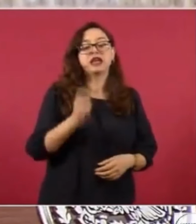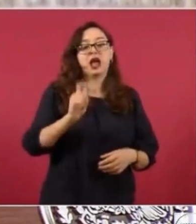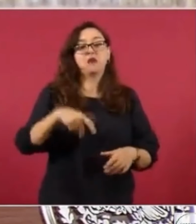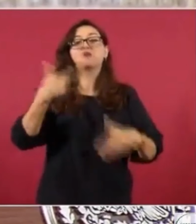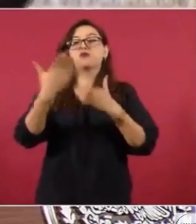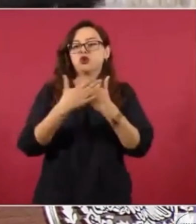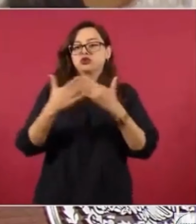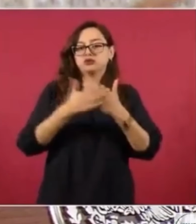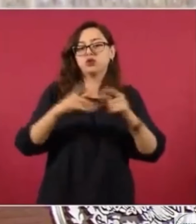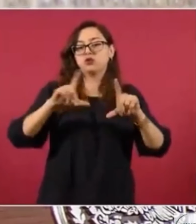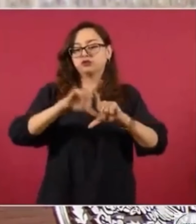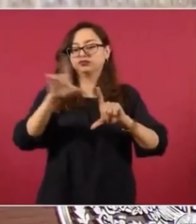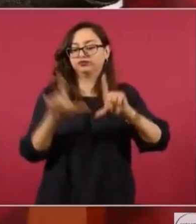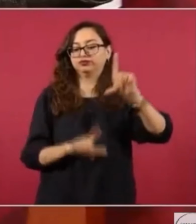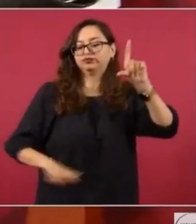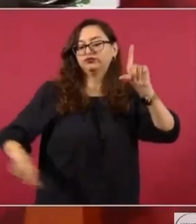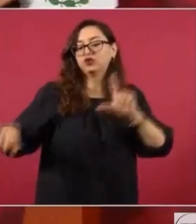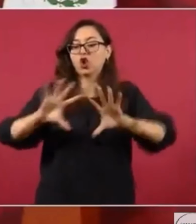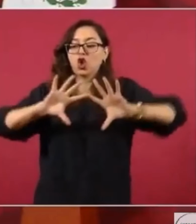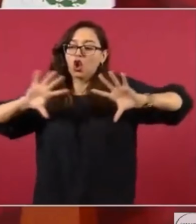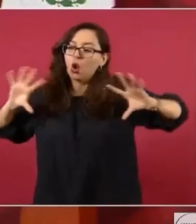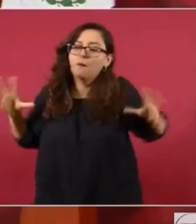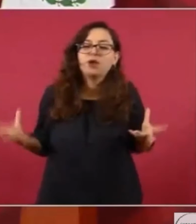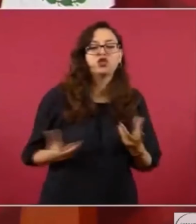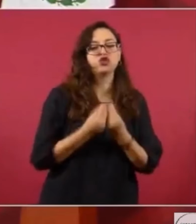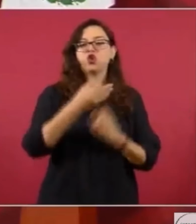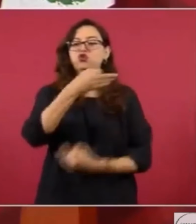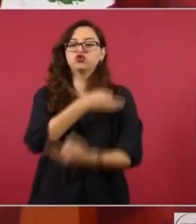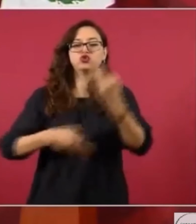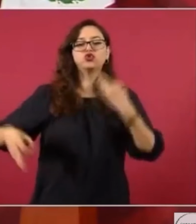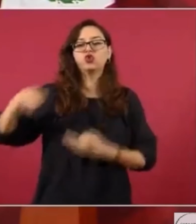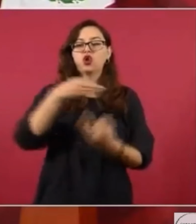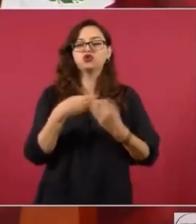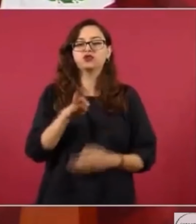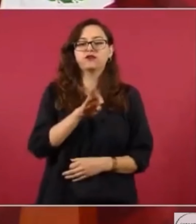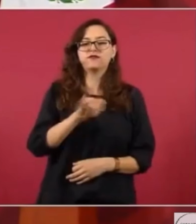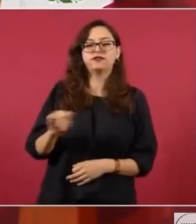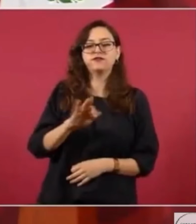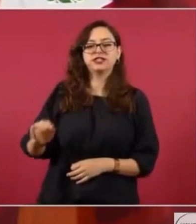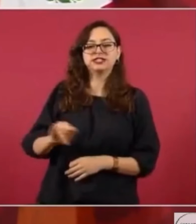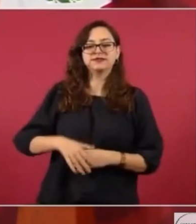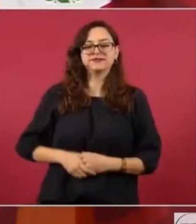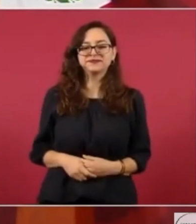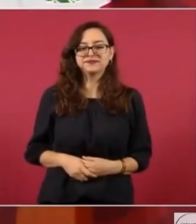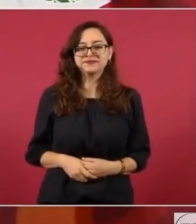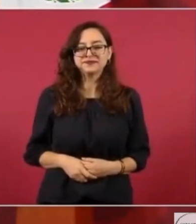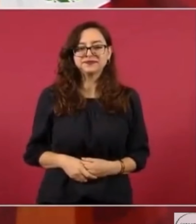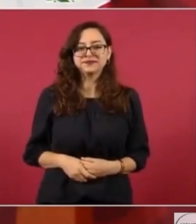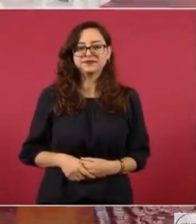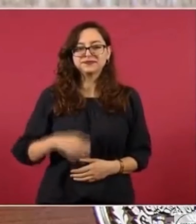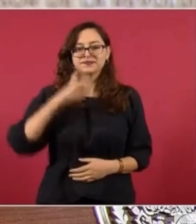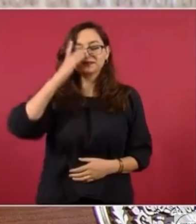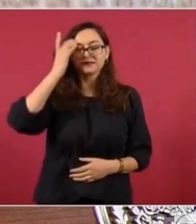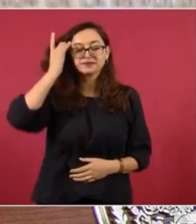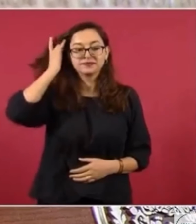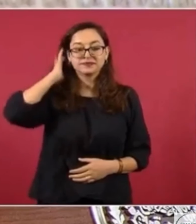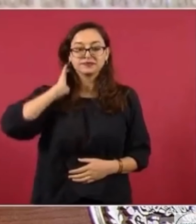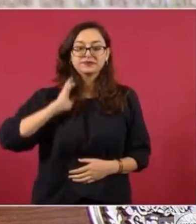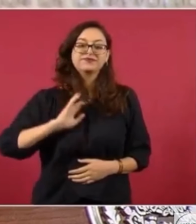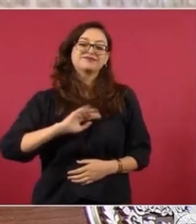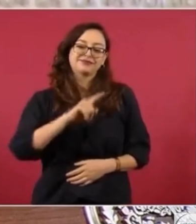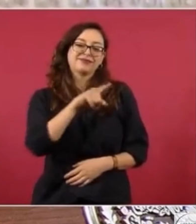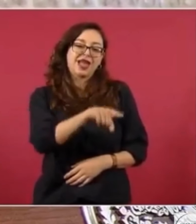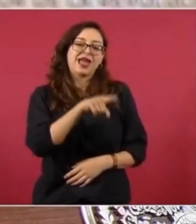todos, fatalmente. ¿Sí? Estamos hablando del ideólogo de Salinas de